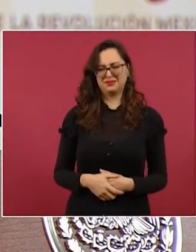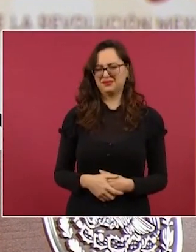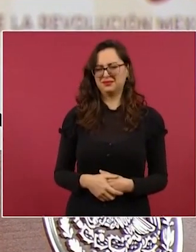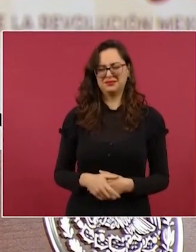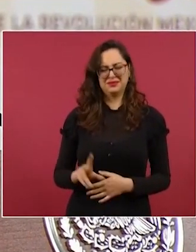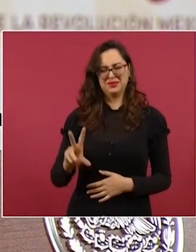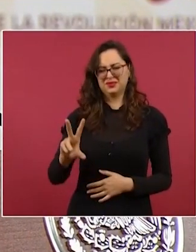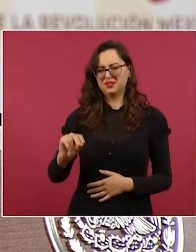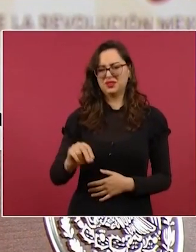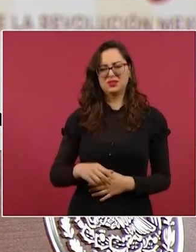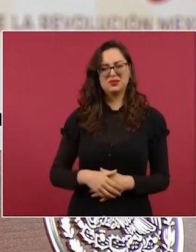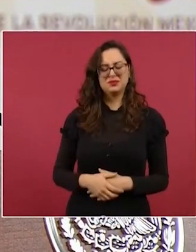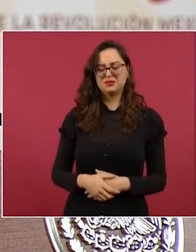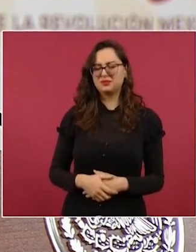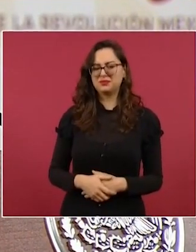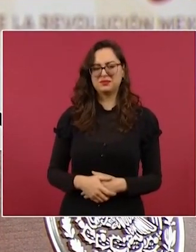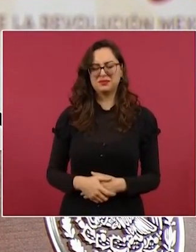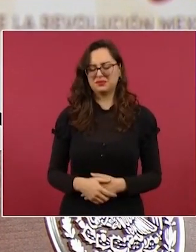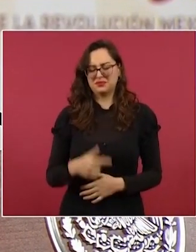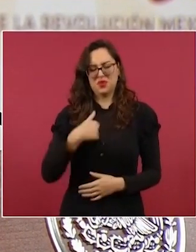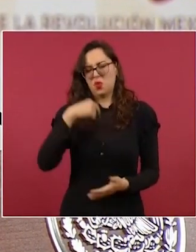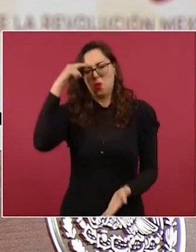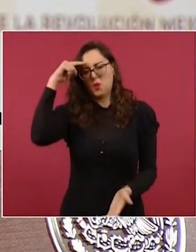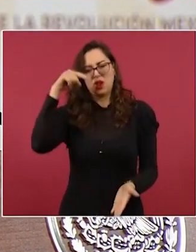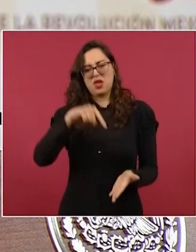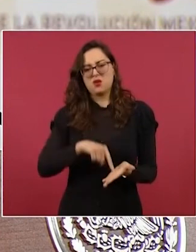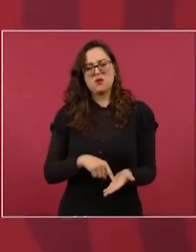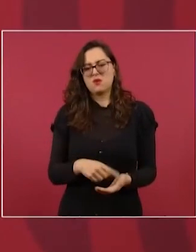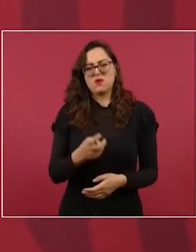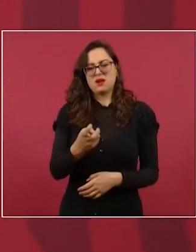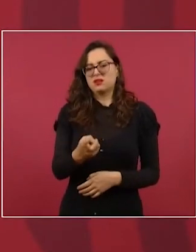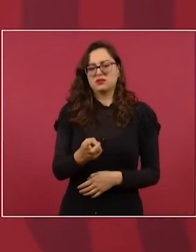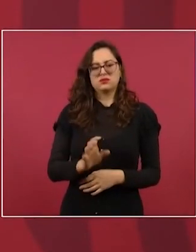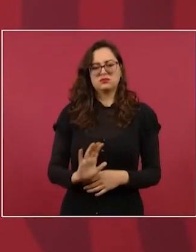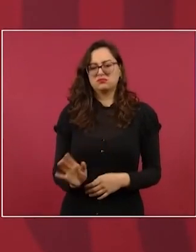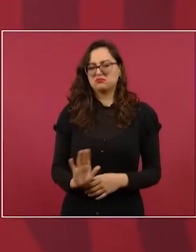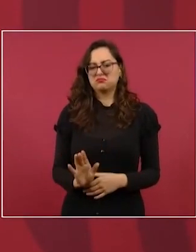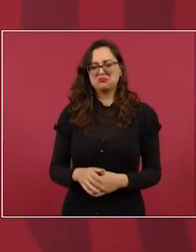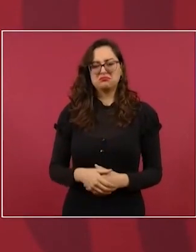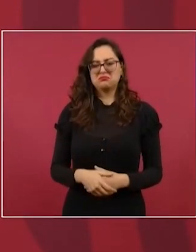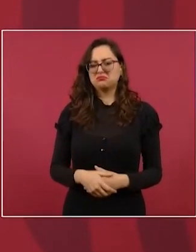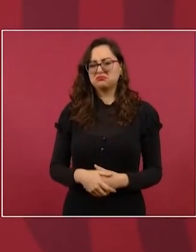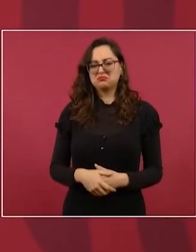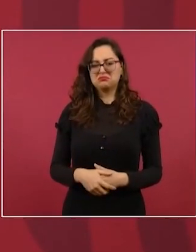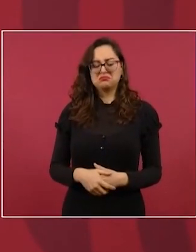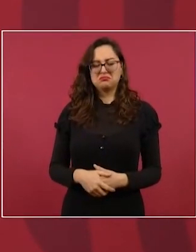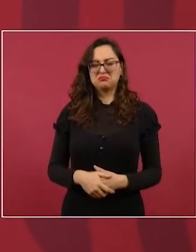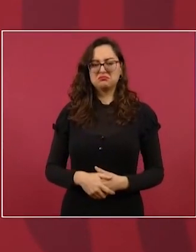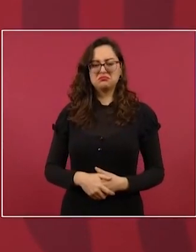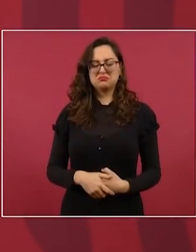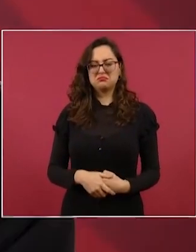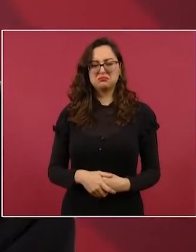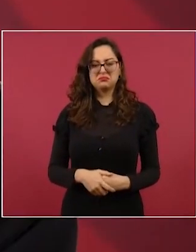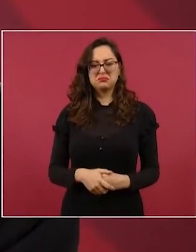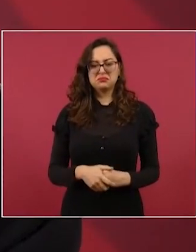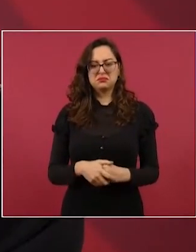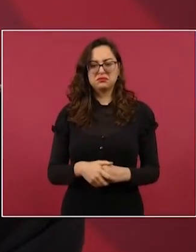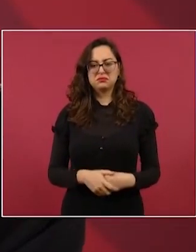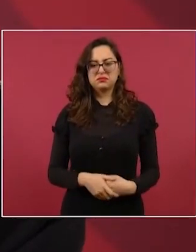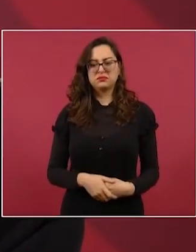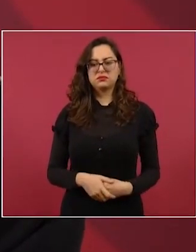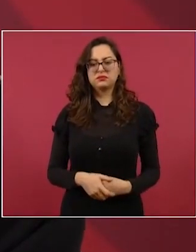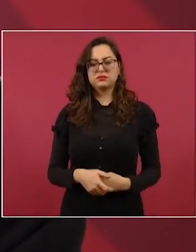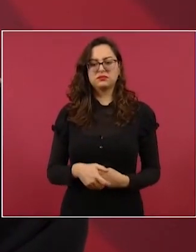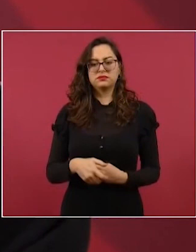presidente y estar cerca o estar dentro del poder. Y una muestra de todo lo contrario, porque él quiere convocar a